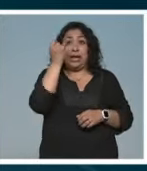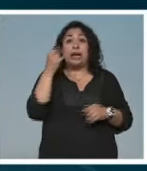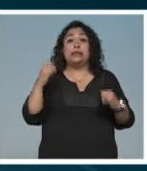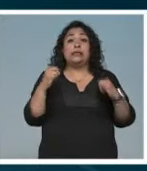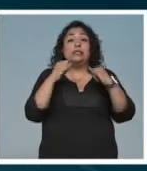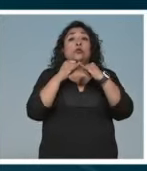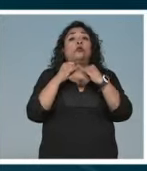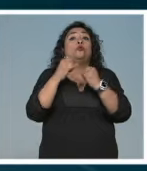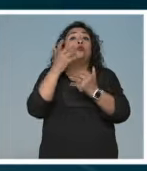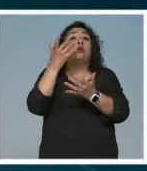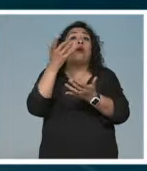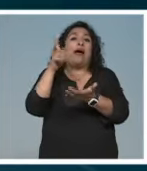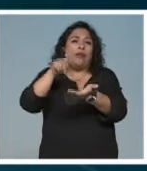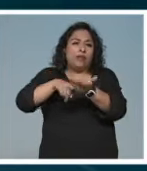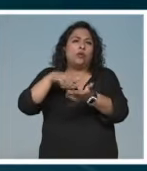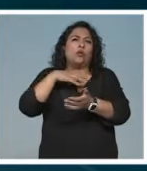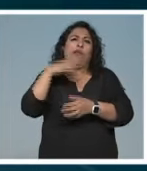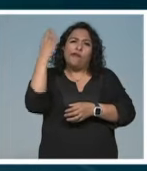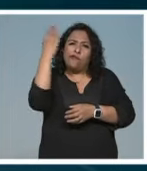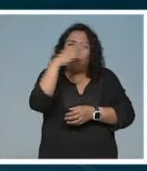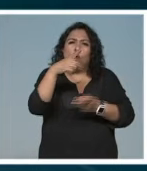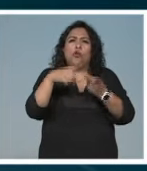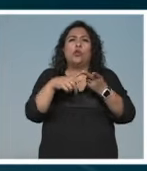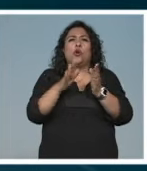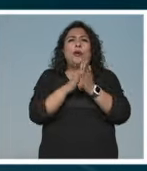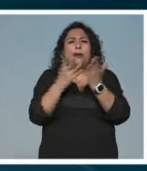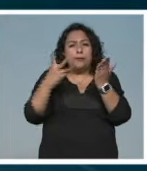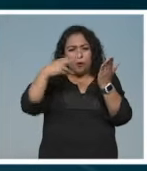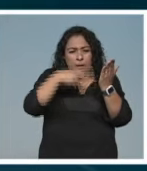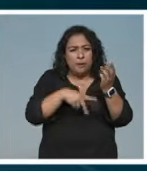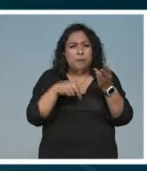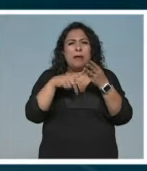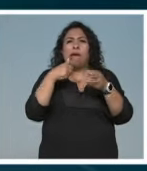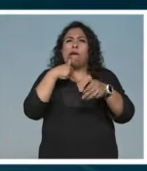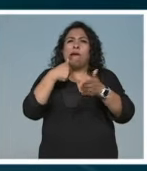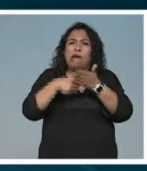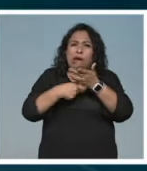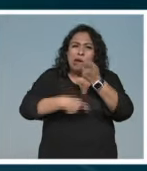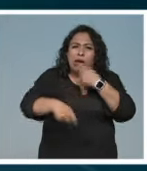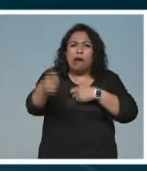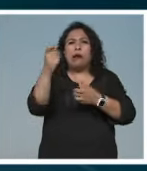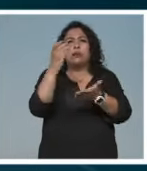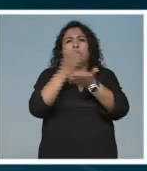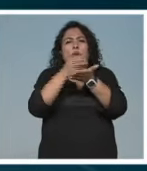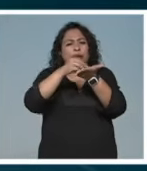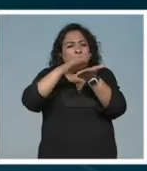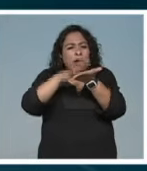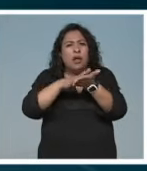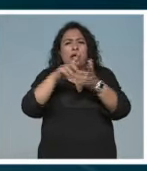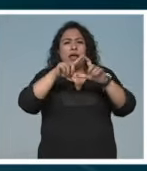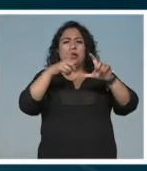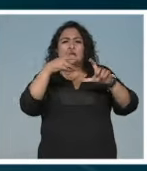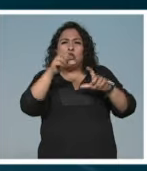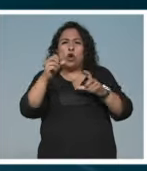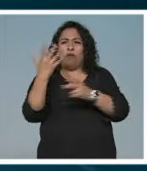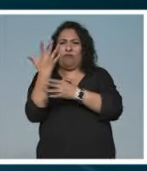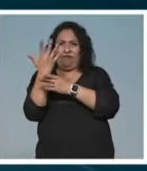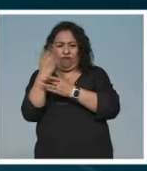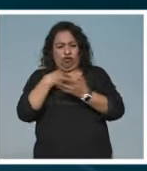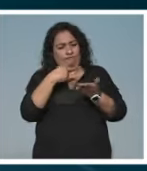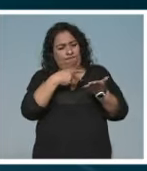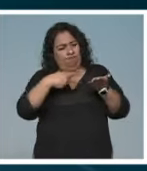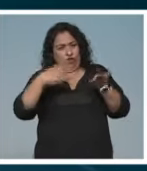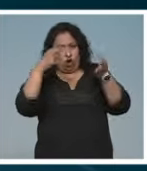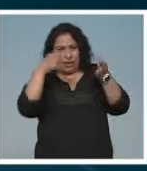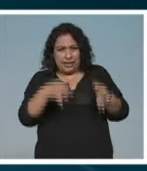institución donde descansan fotografías, libros de recortes, correspondencia, cuadernos de notas, guiones y manuscritos originales de García